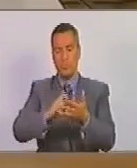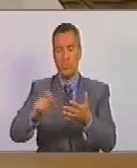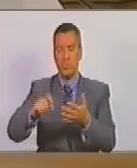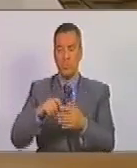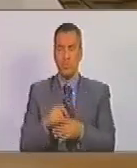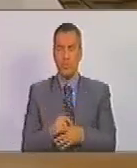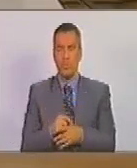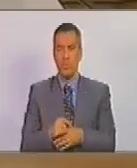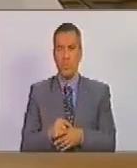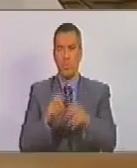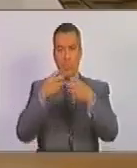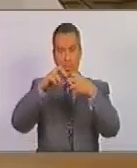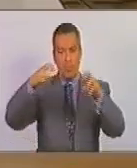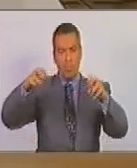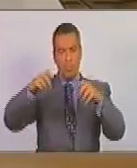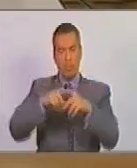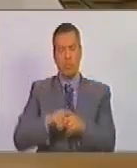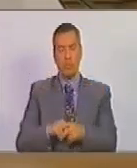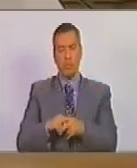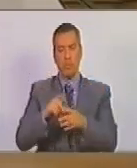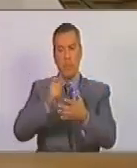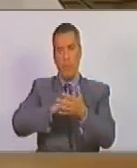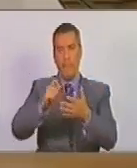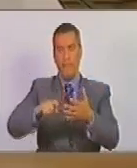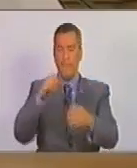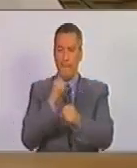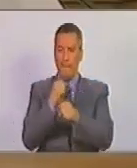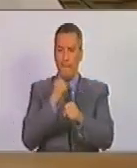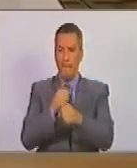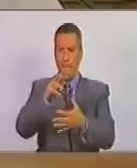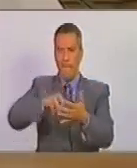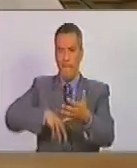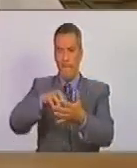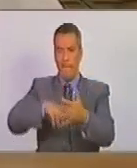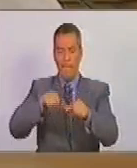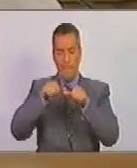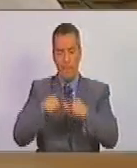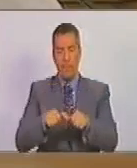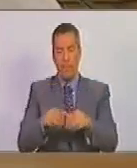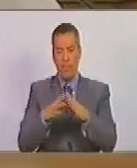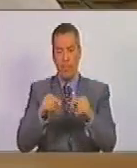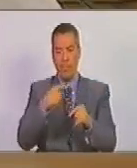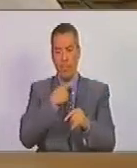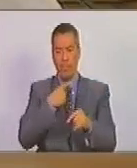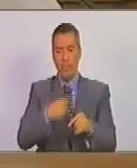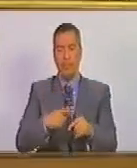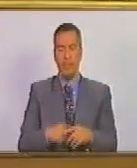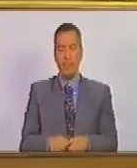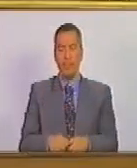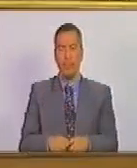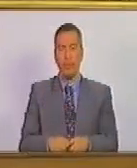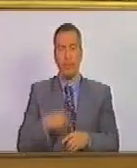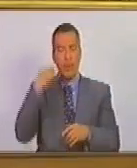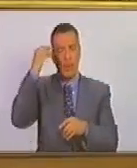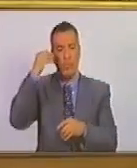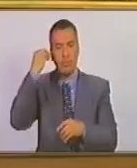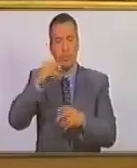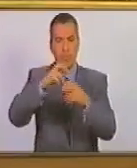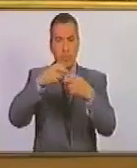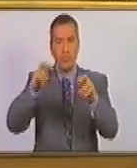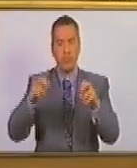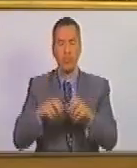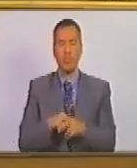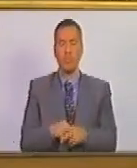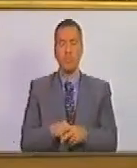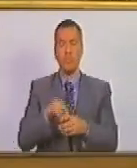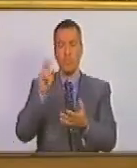siguientes términos. Epígrafe. Contrato de trabajo agrícola permanente. Es todo, ciudadano presidente. En consideración, el epígrafe.